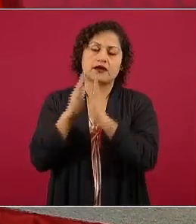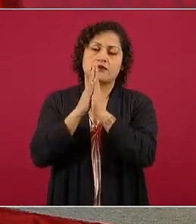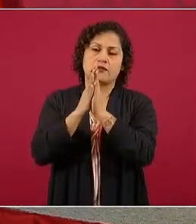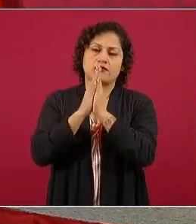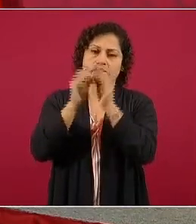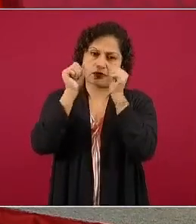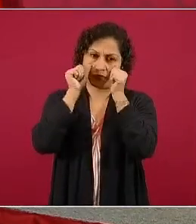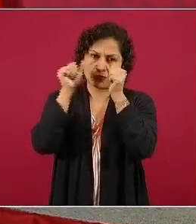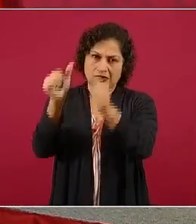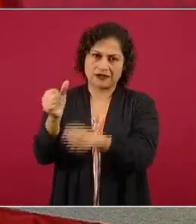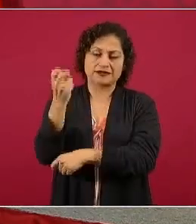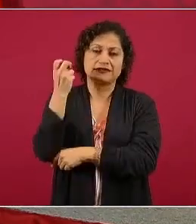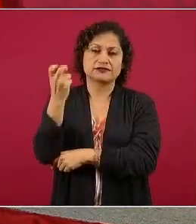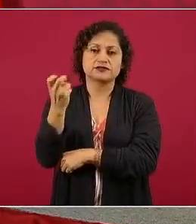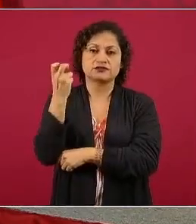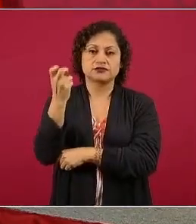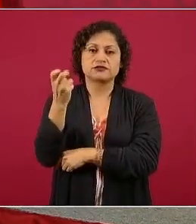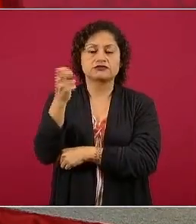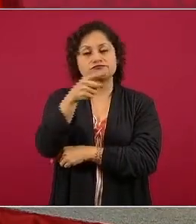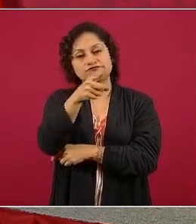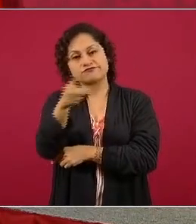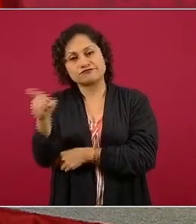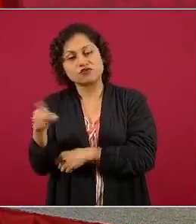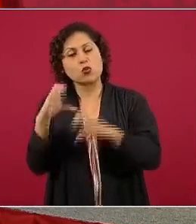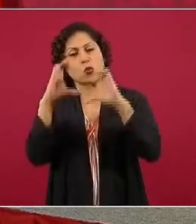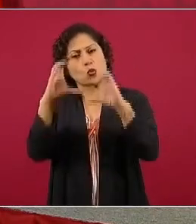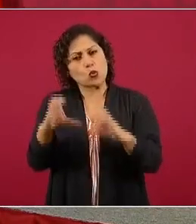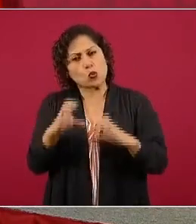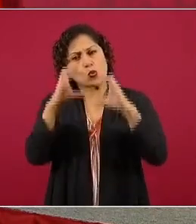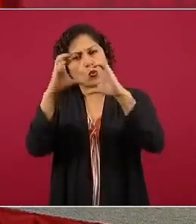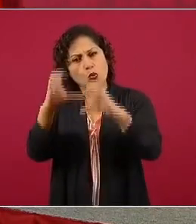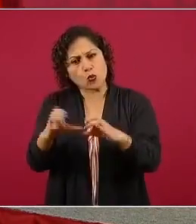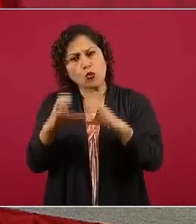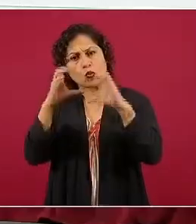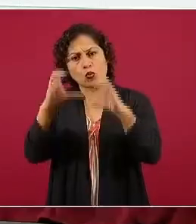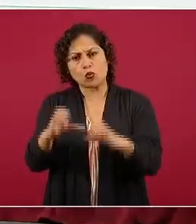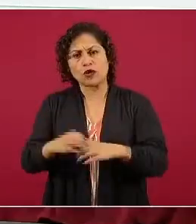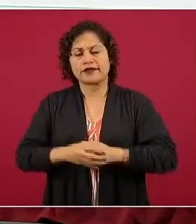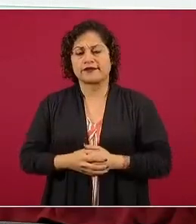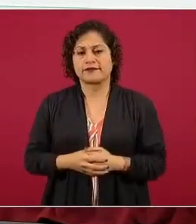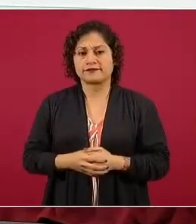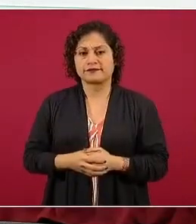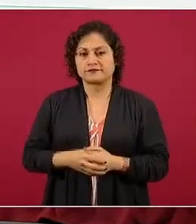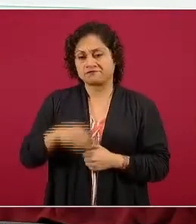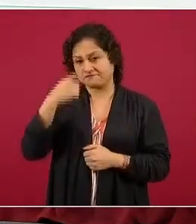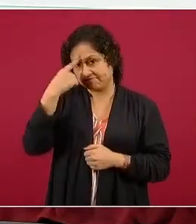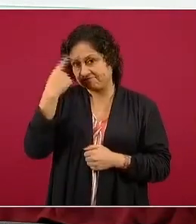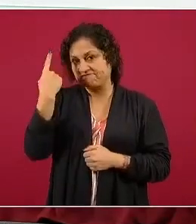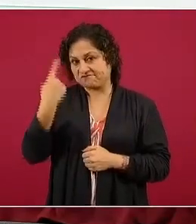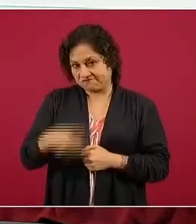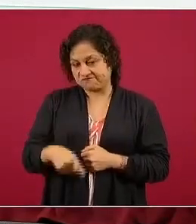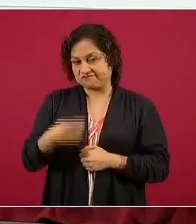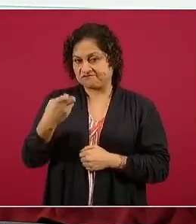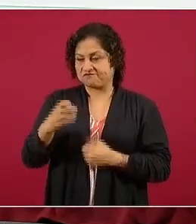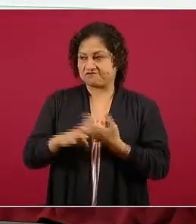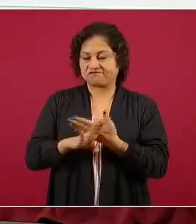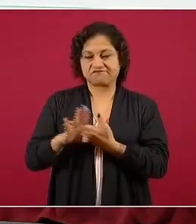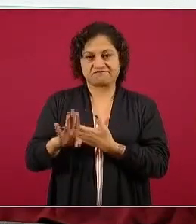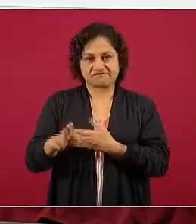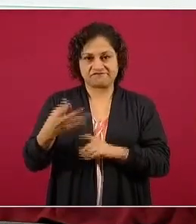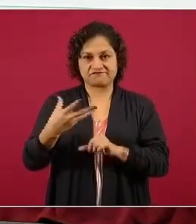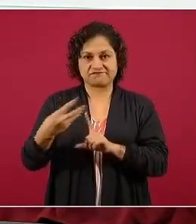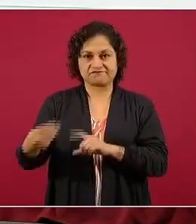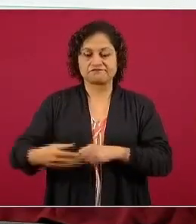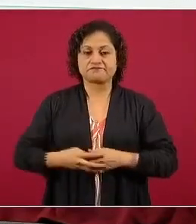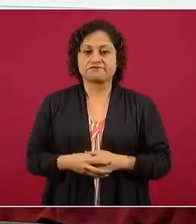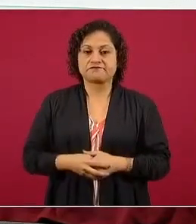esto, vea esto y trate de tener todas las medidas de mitigación con mayor hincapié. La siguiente, por